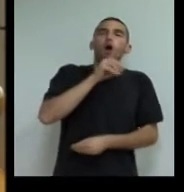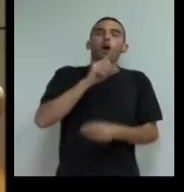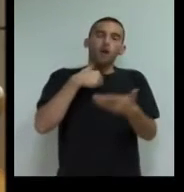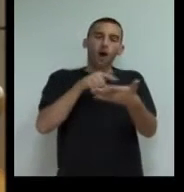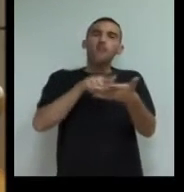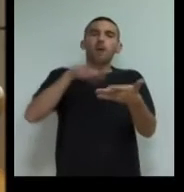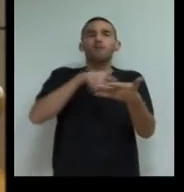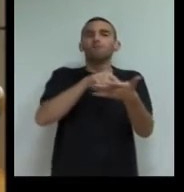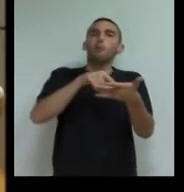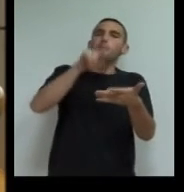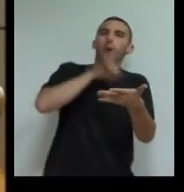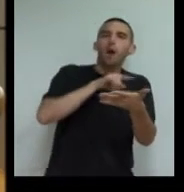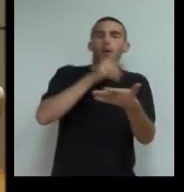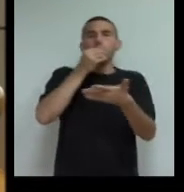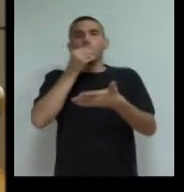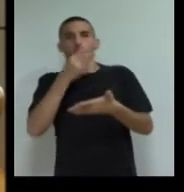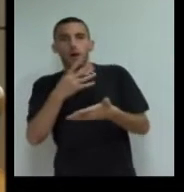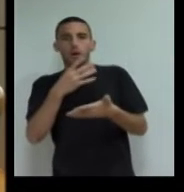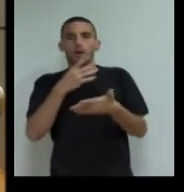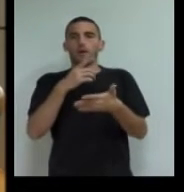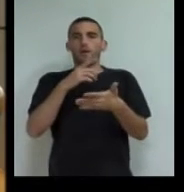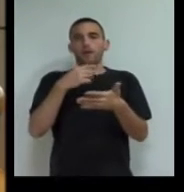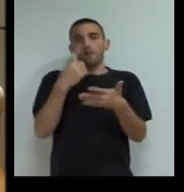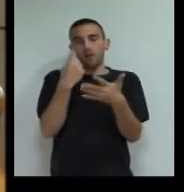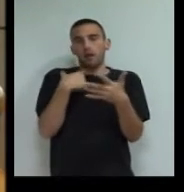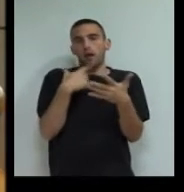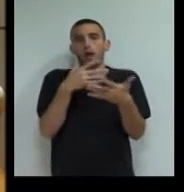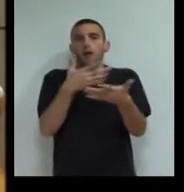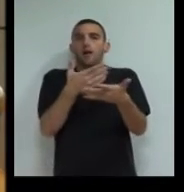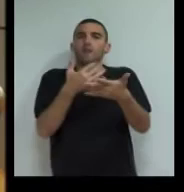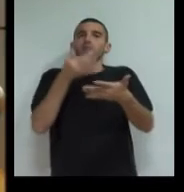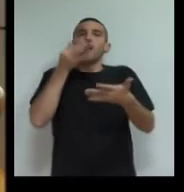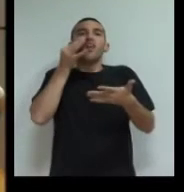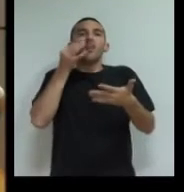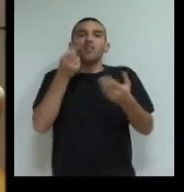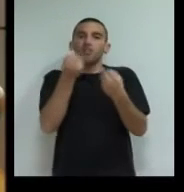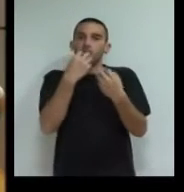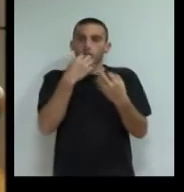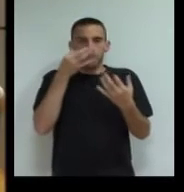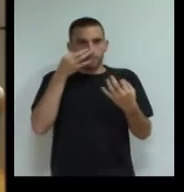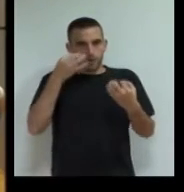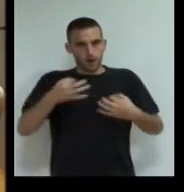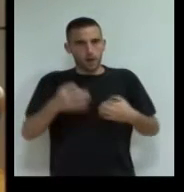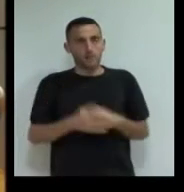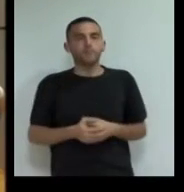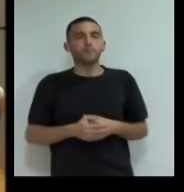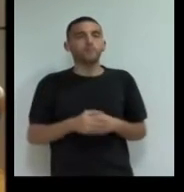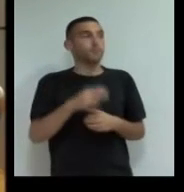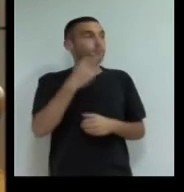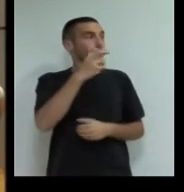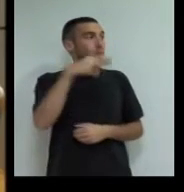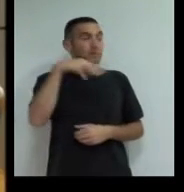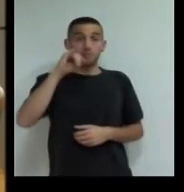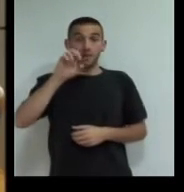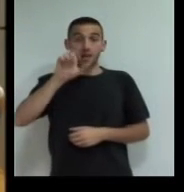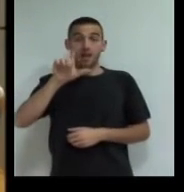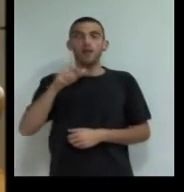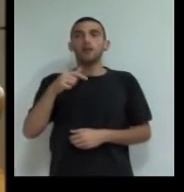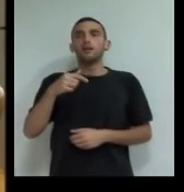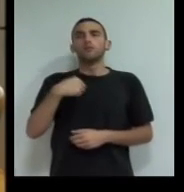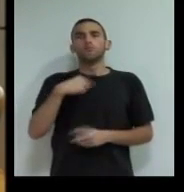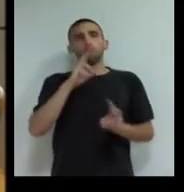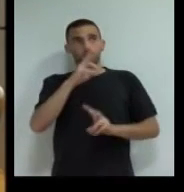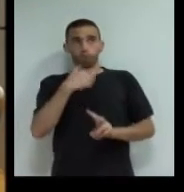duran poco, duran mucho, duran... Mira, yo te pongo un ejemplo en cuanto a las... A mí me preocupa mucho la audiodescripción, pero bueno, el subtítulo. Nosotros sí tenemos